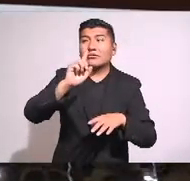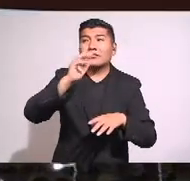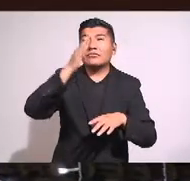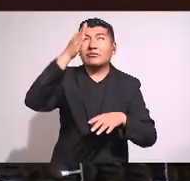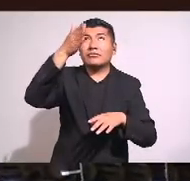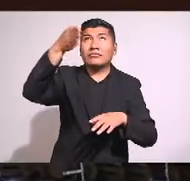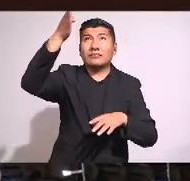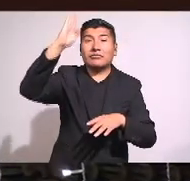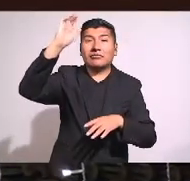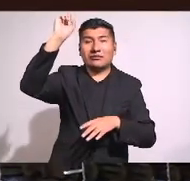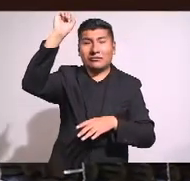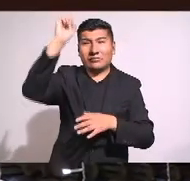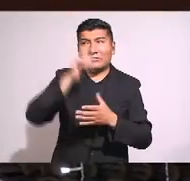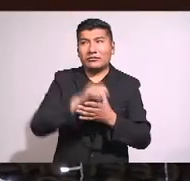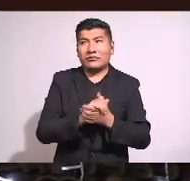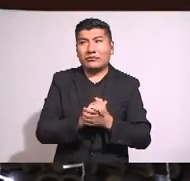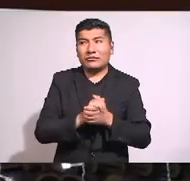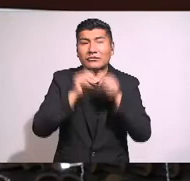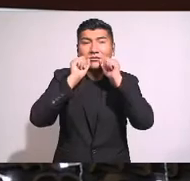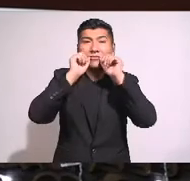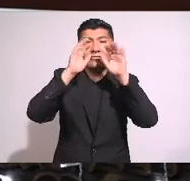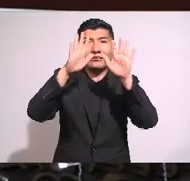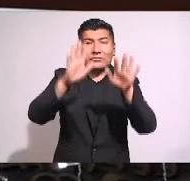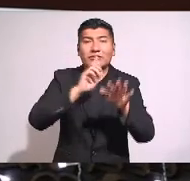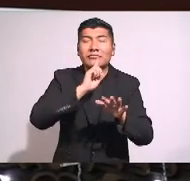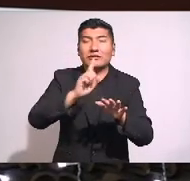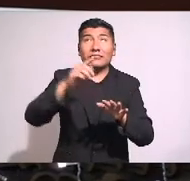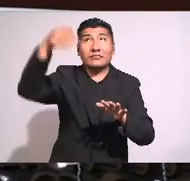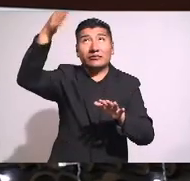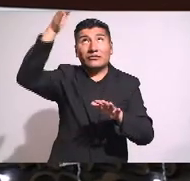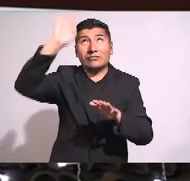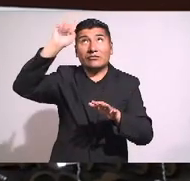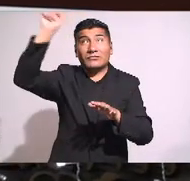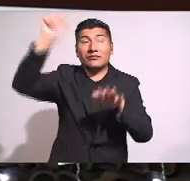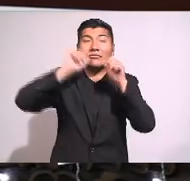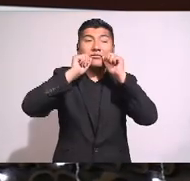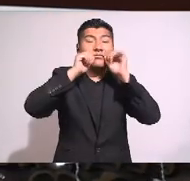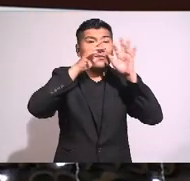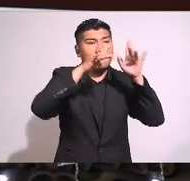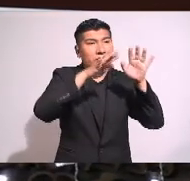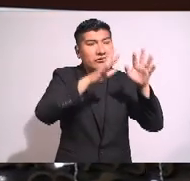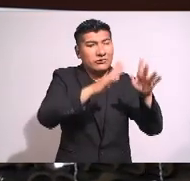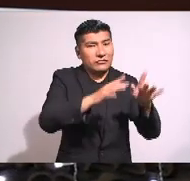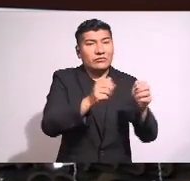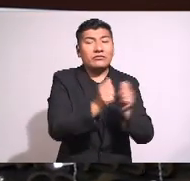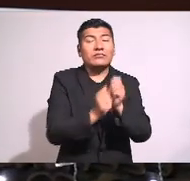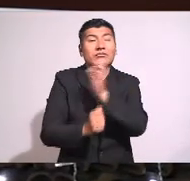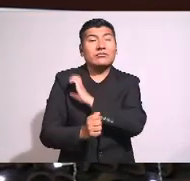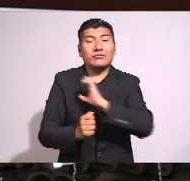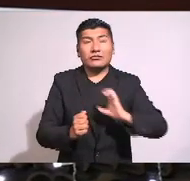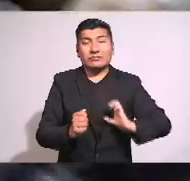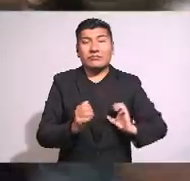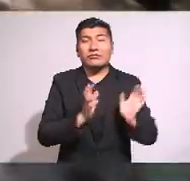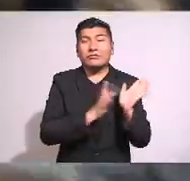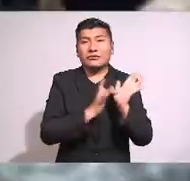Bendito sea Dios que nos ha bendecido en Cristo